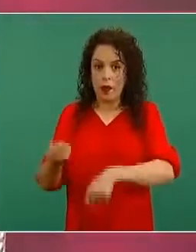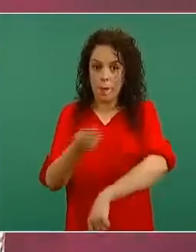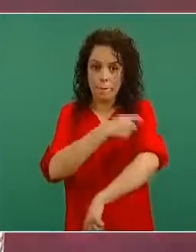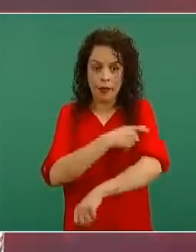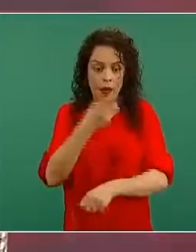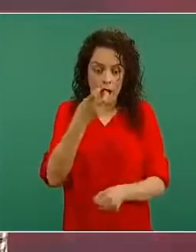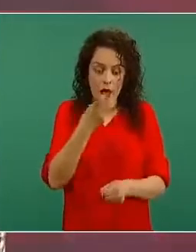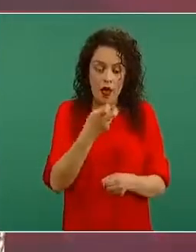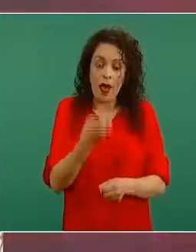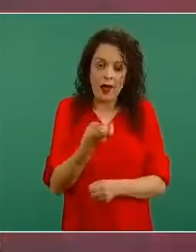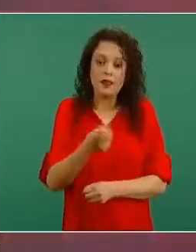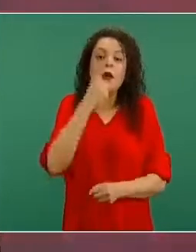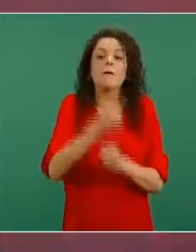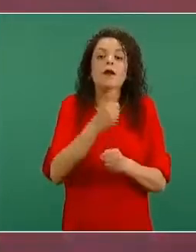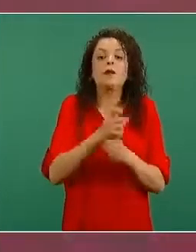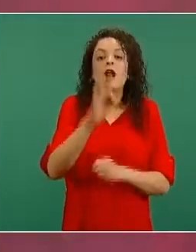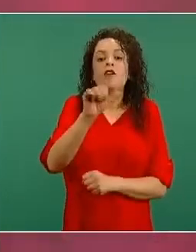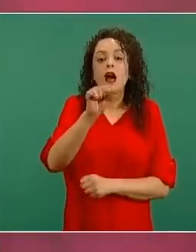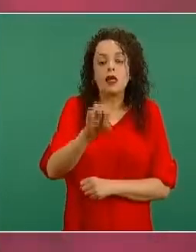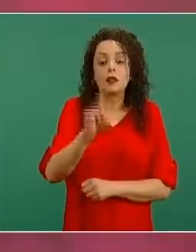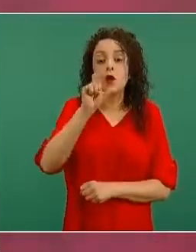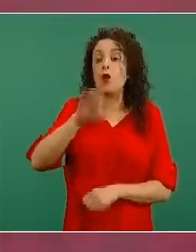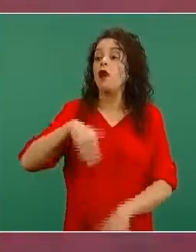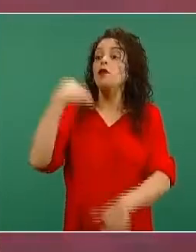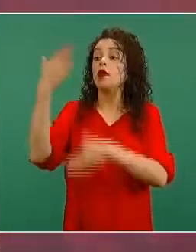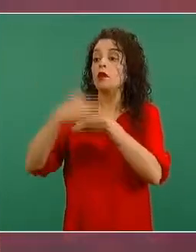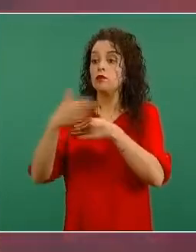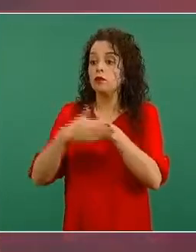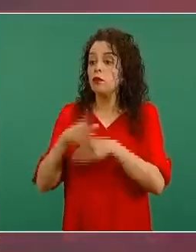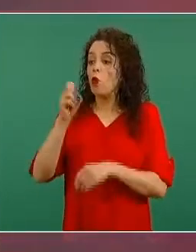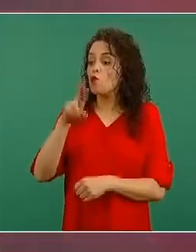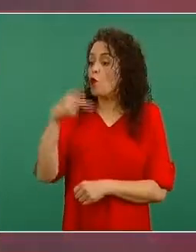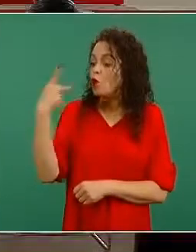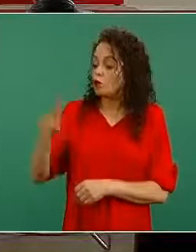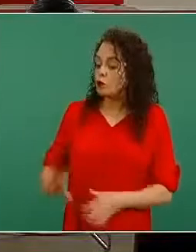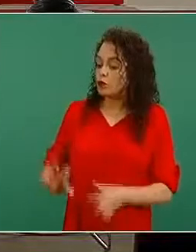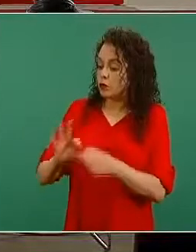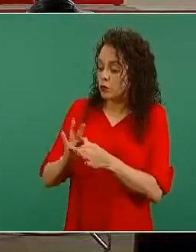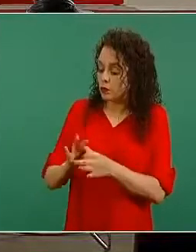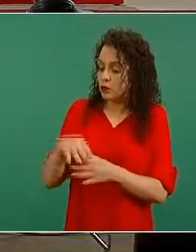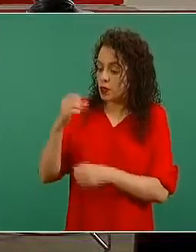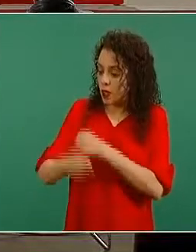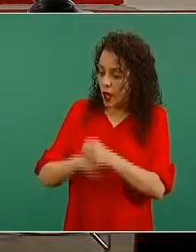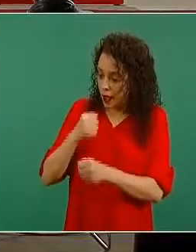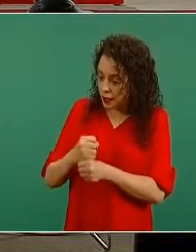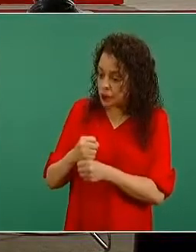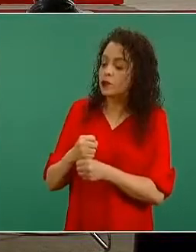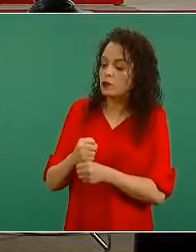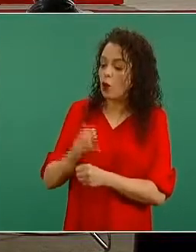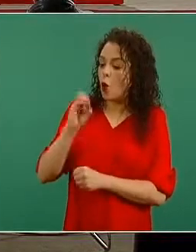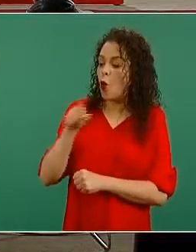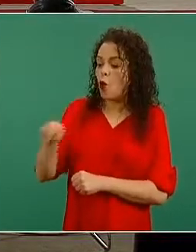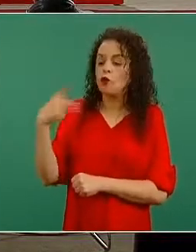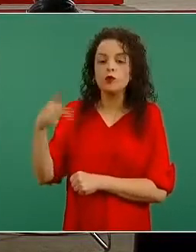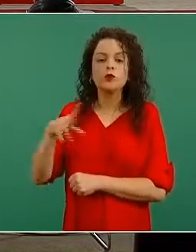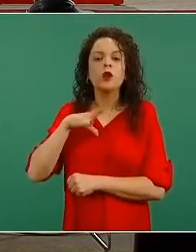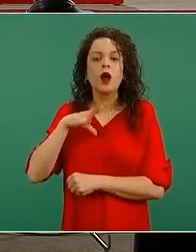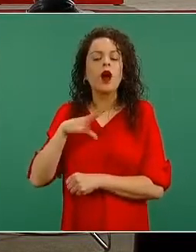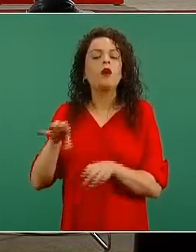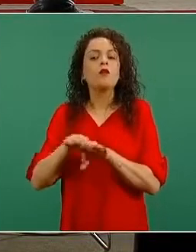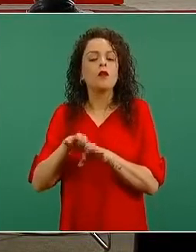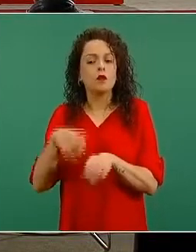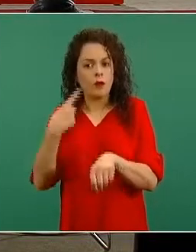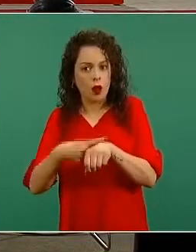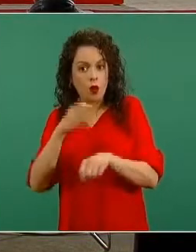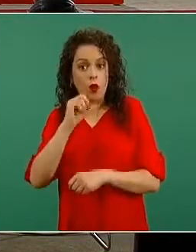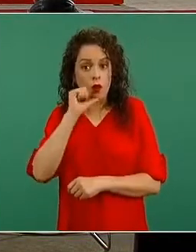primera fase, serán vacunados cuando les corresponda por su edad, por sus condiciones de salud, pero no son elegibles. Sin embargo, en los